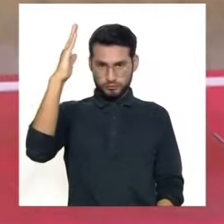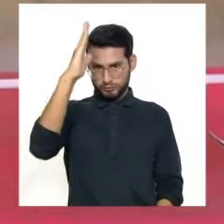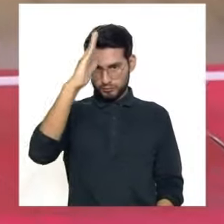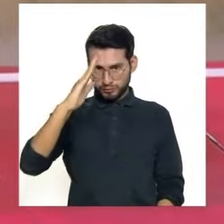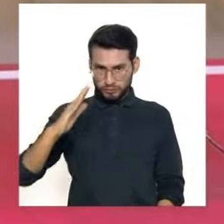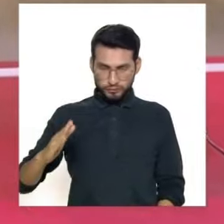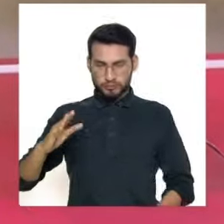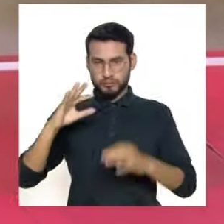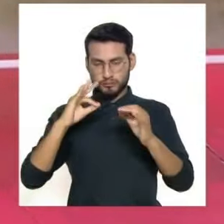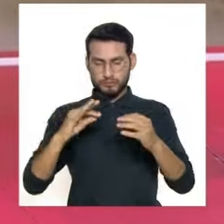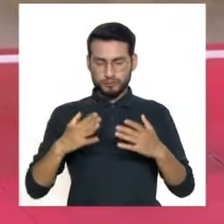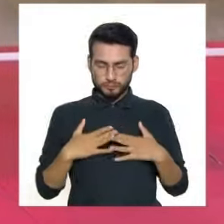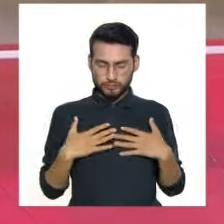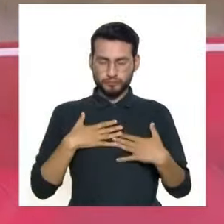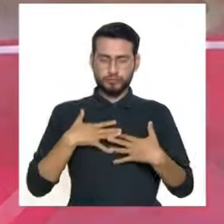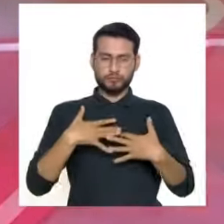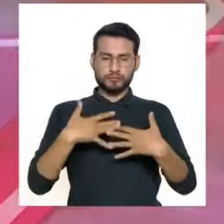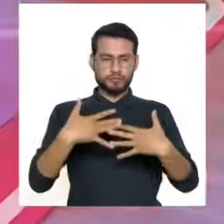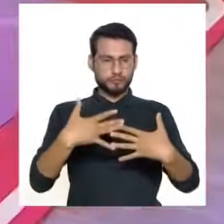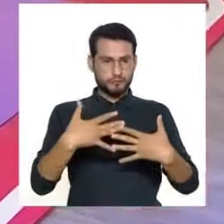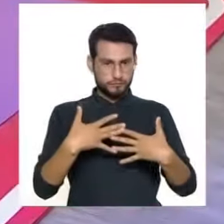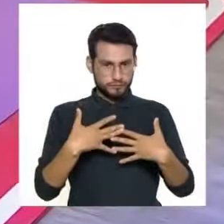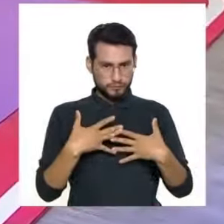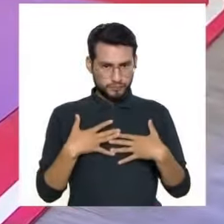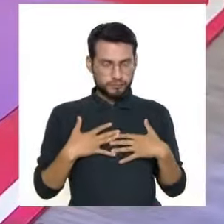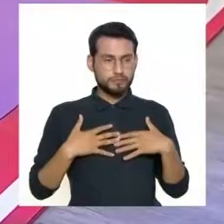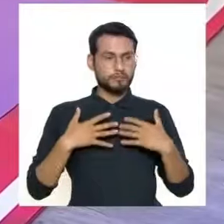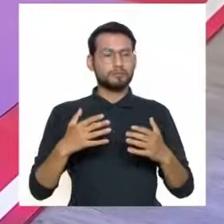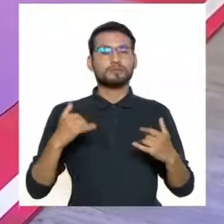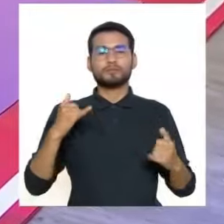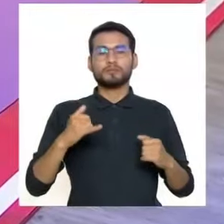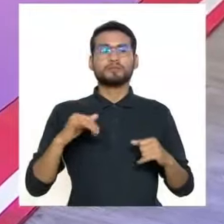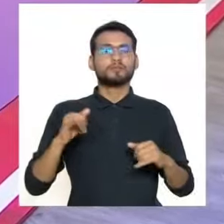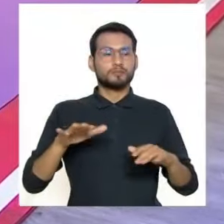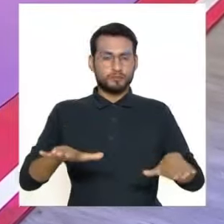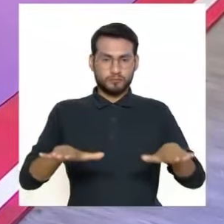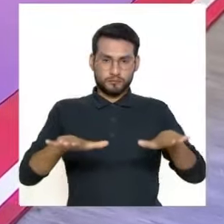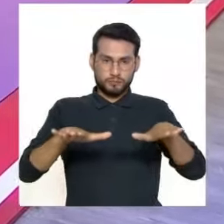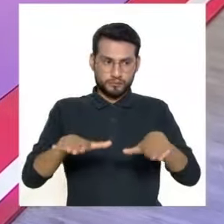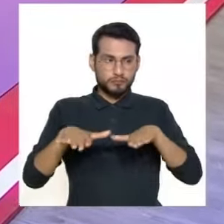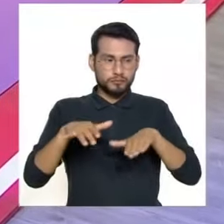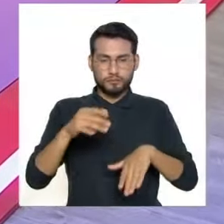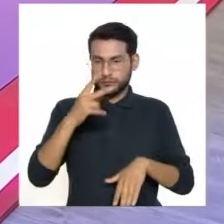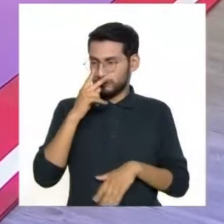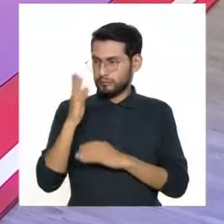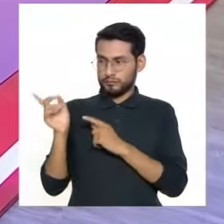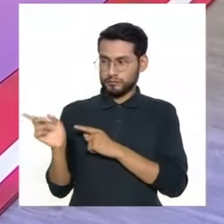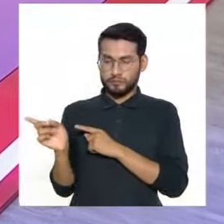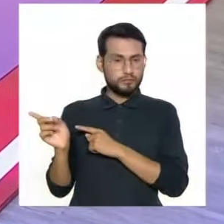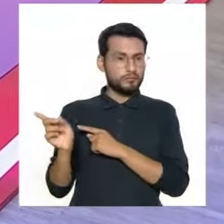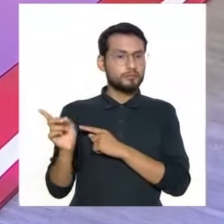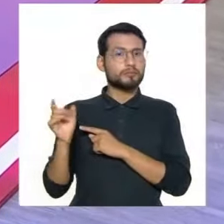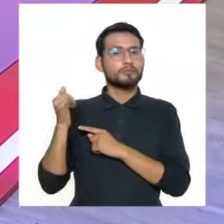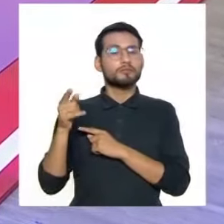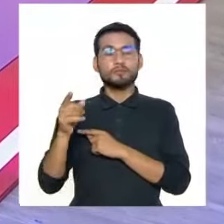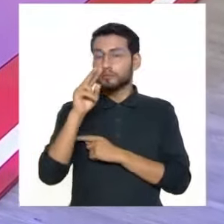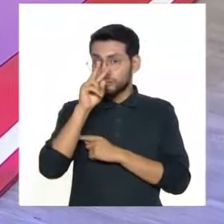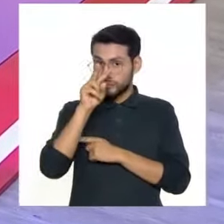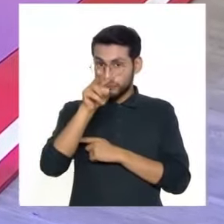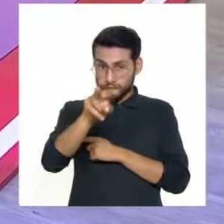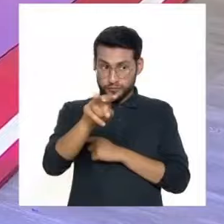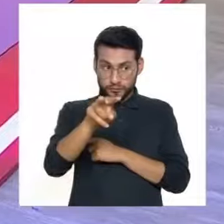respira baja apoyando rodillas como una plancha pecho y barbilla miro al frente me